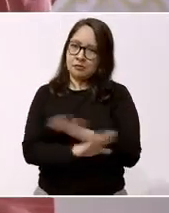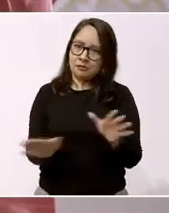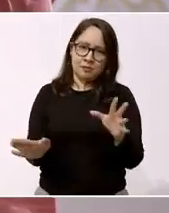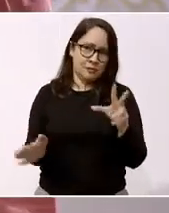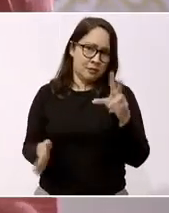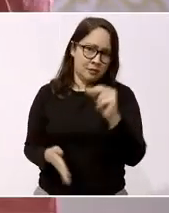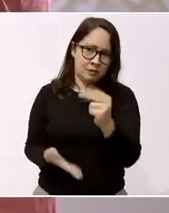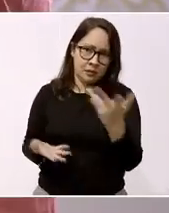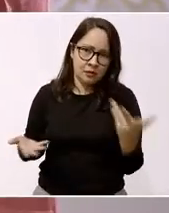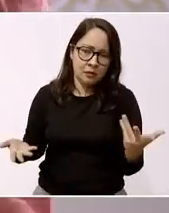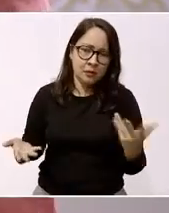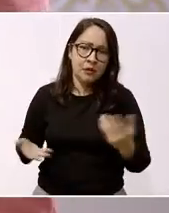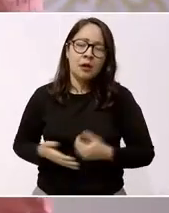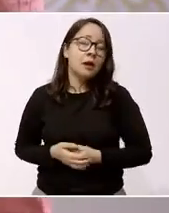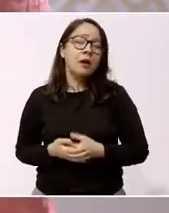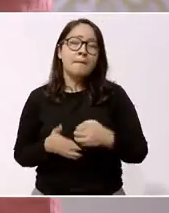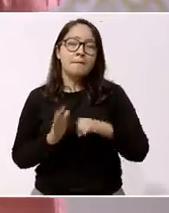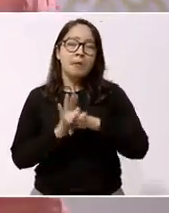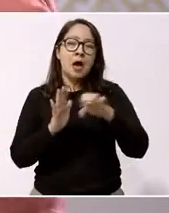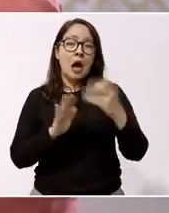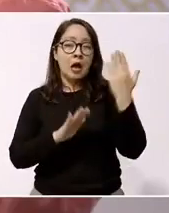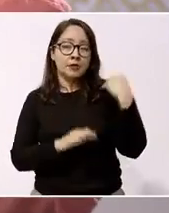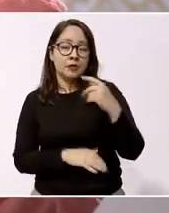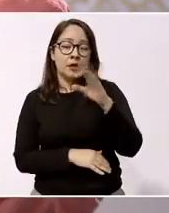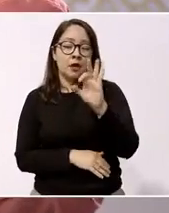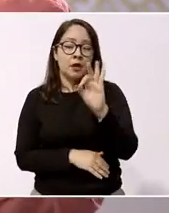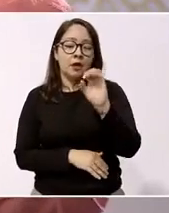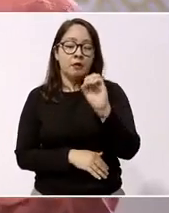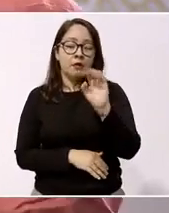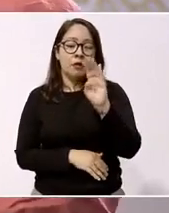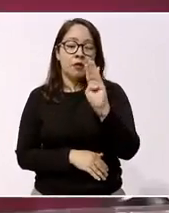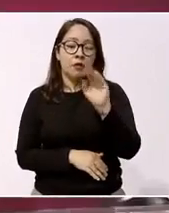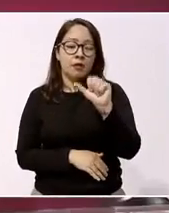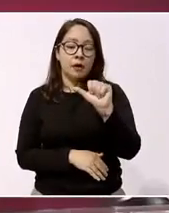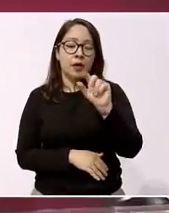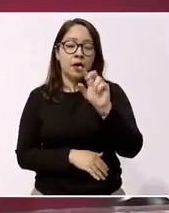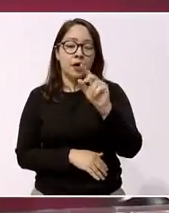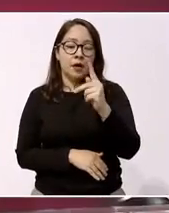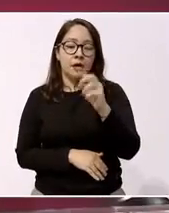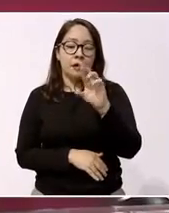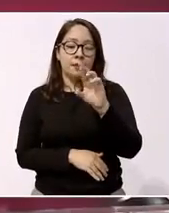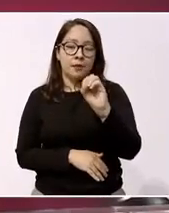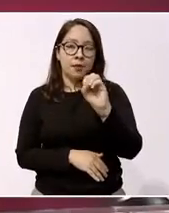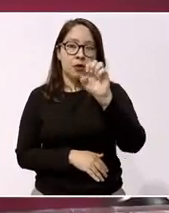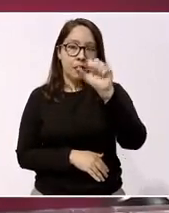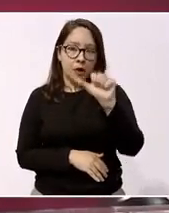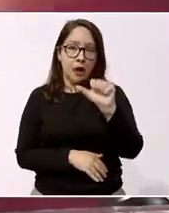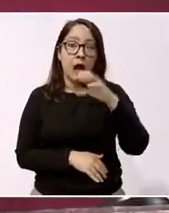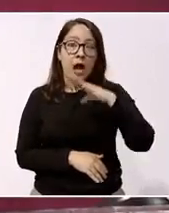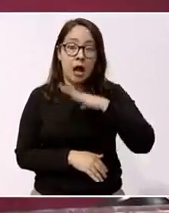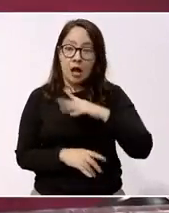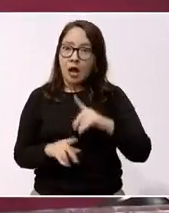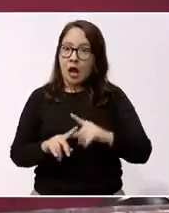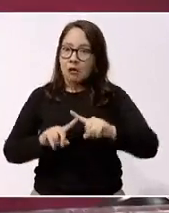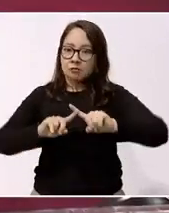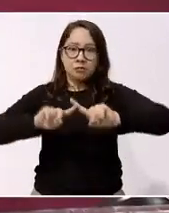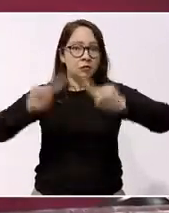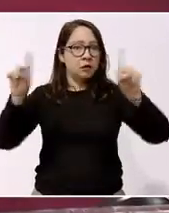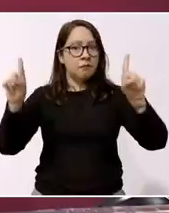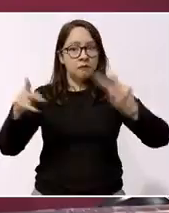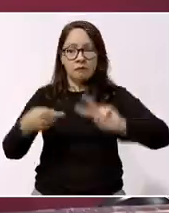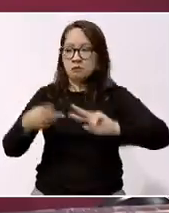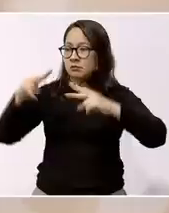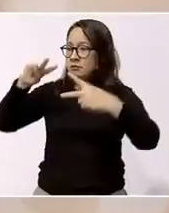deudas privadas se convirtieron en deuda pública. Ahora fue distinto, ahora fue de abajo para